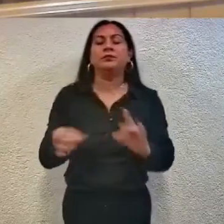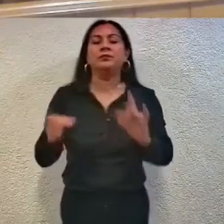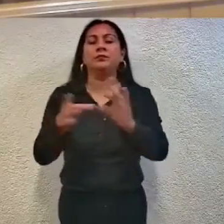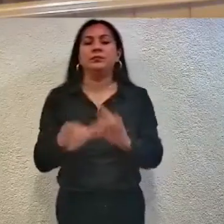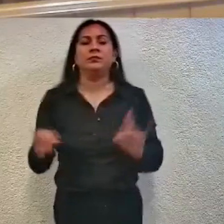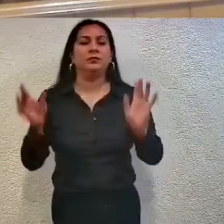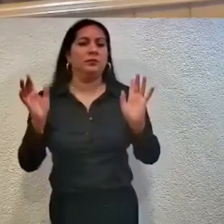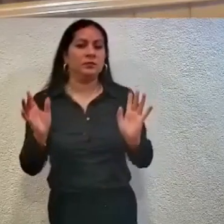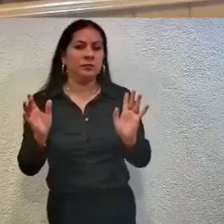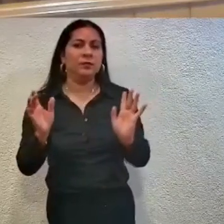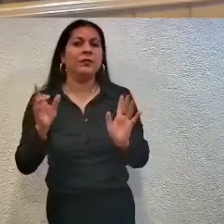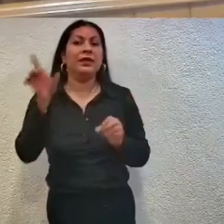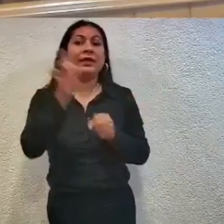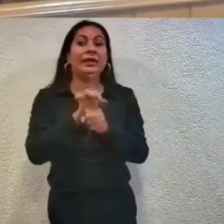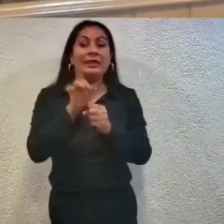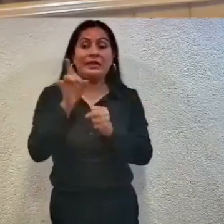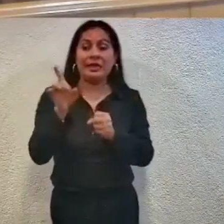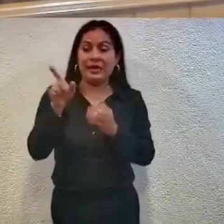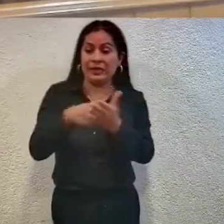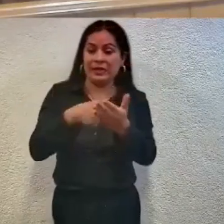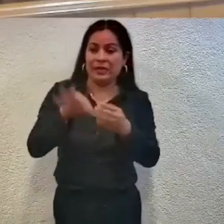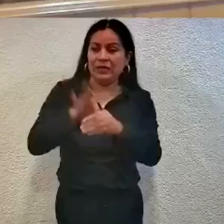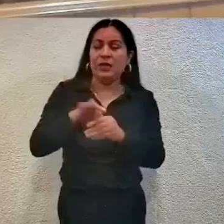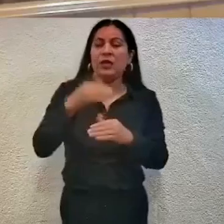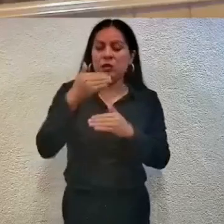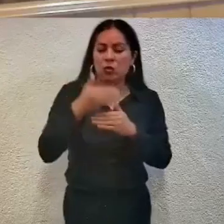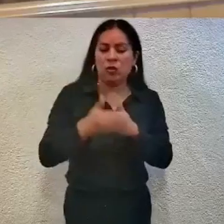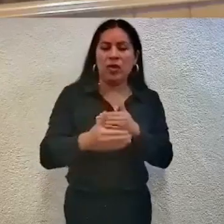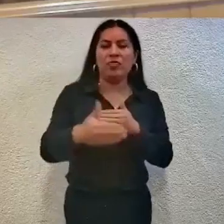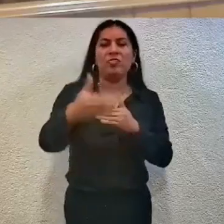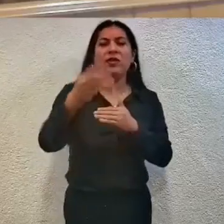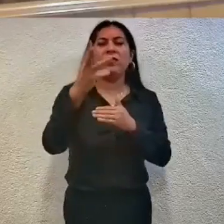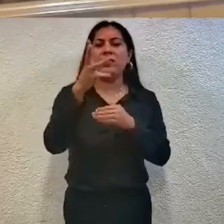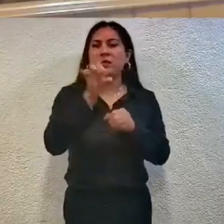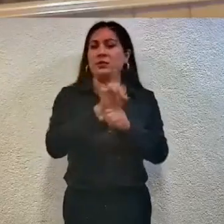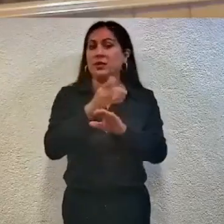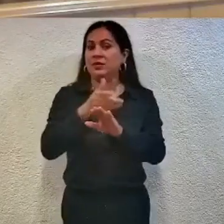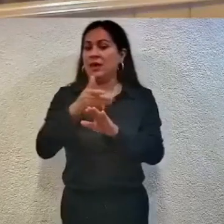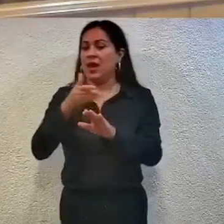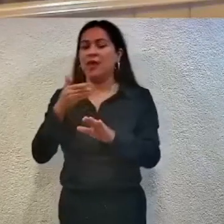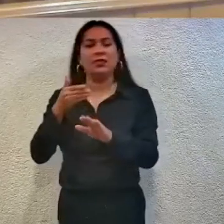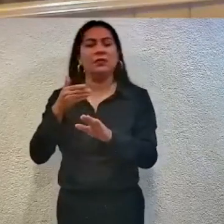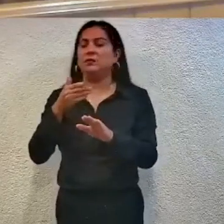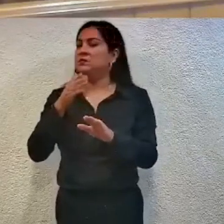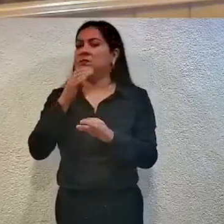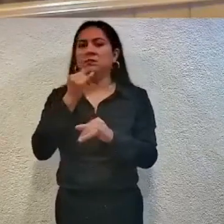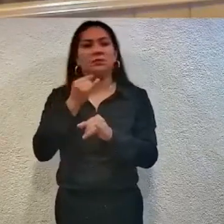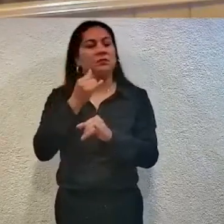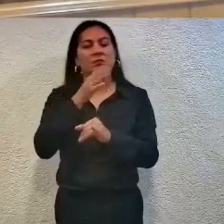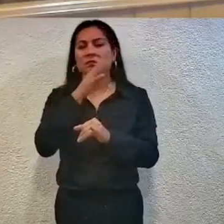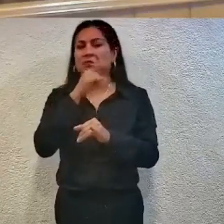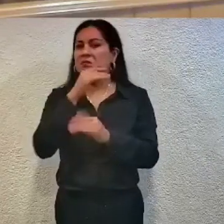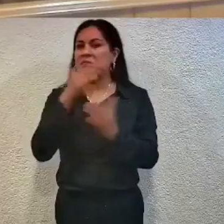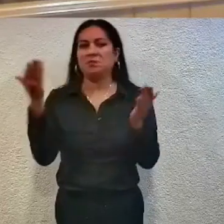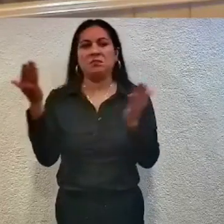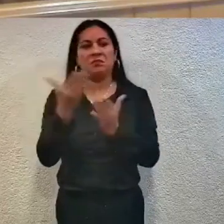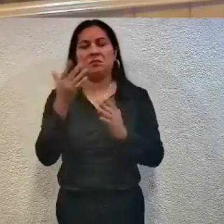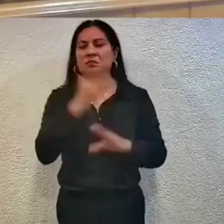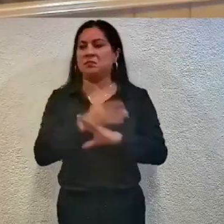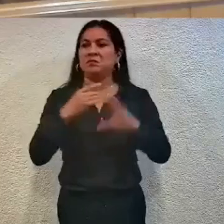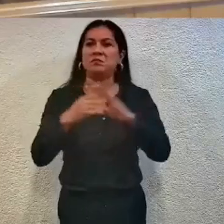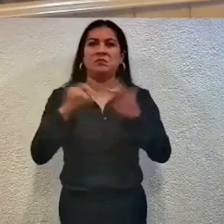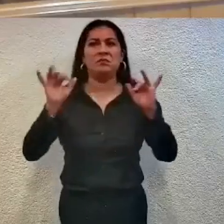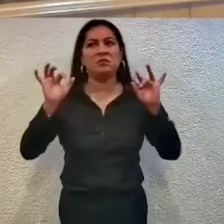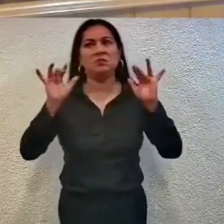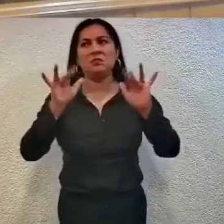cual sustancialmente señala que el día de la jornada electoral y durante 3 días antes no se permitirá